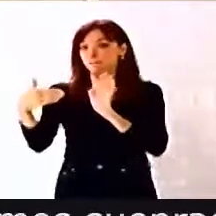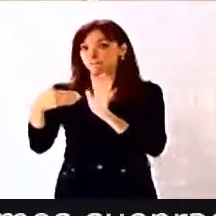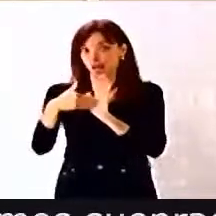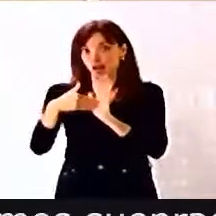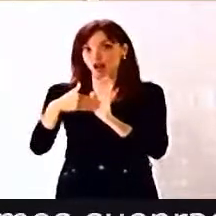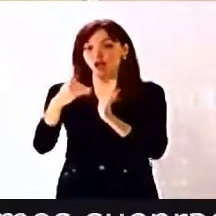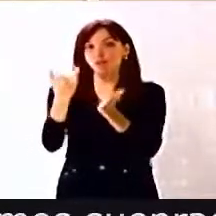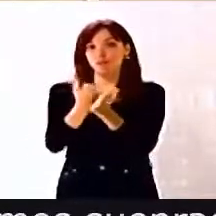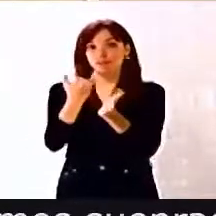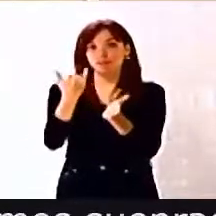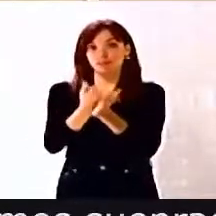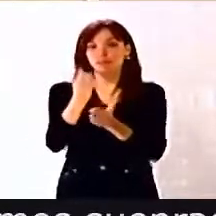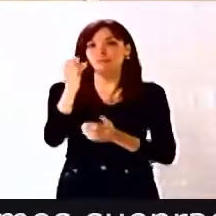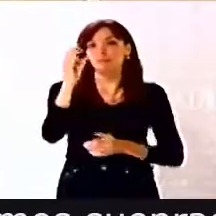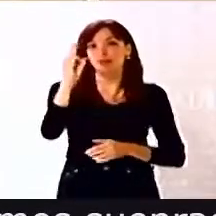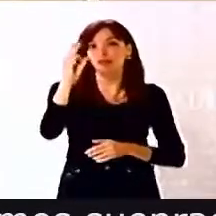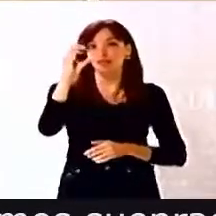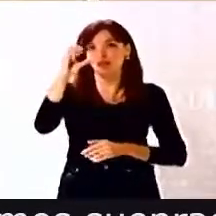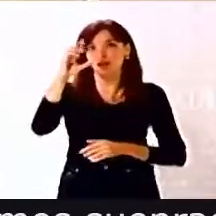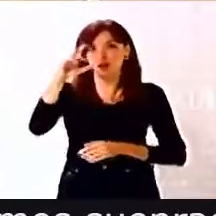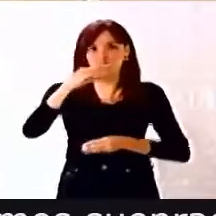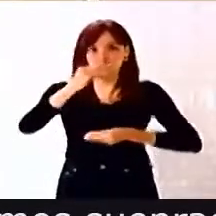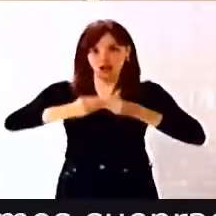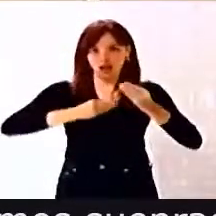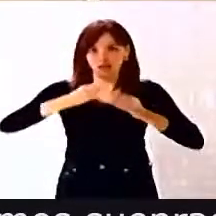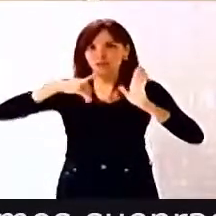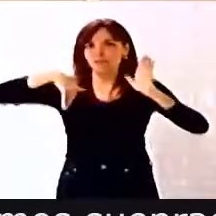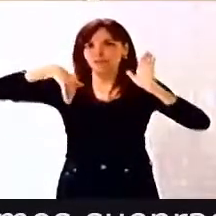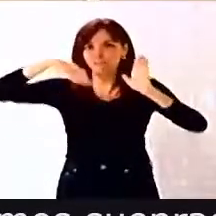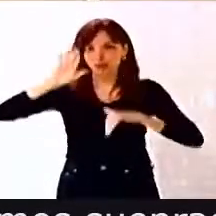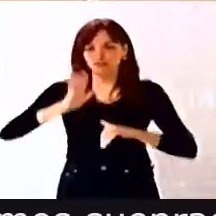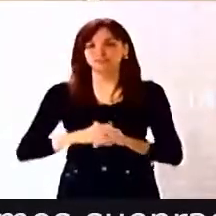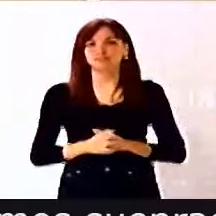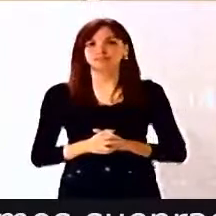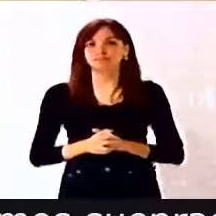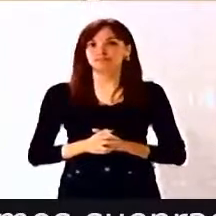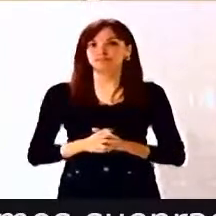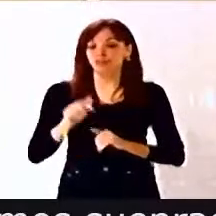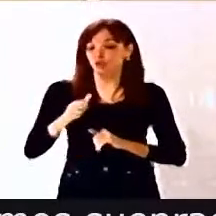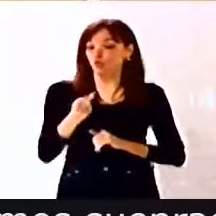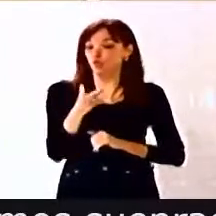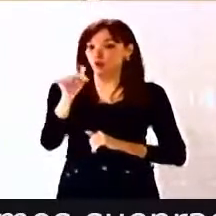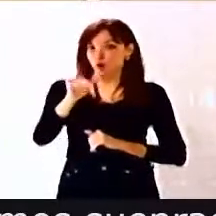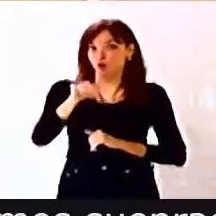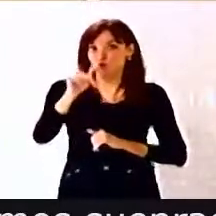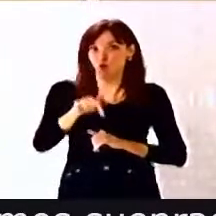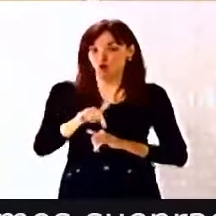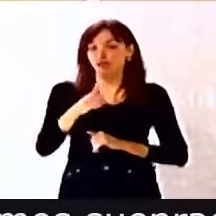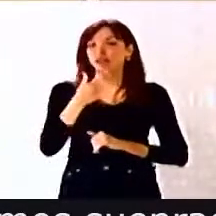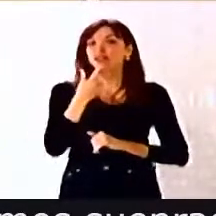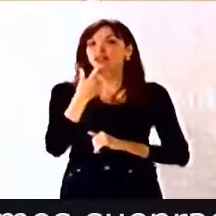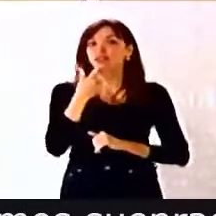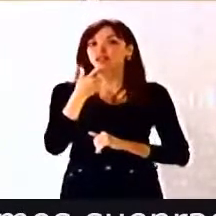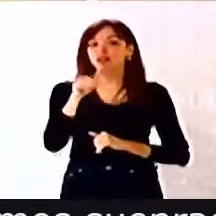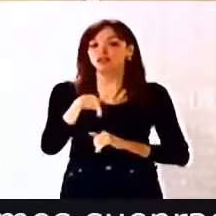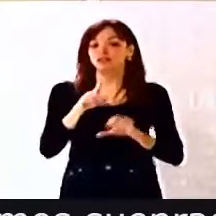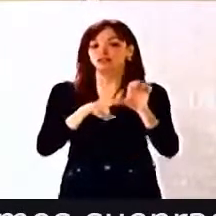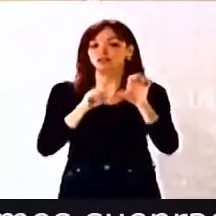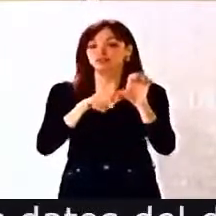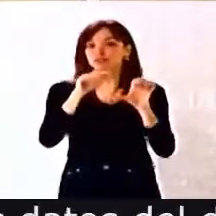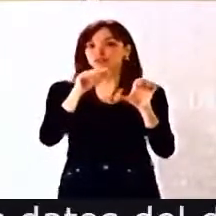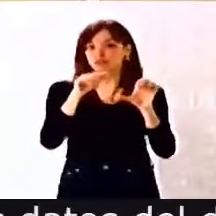realizadas. En concreto, si tenemos en cuenta los datos del día de hoy, hemos realizado en Extremadura, en el